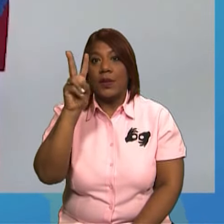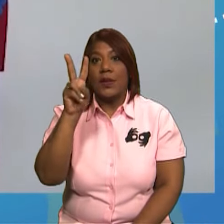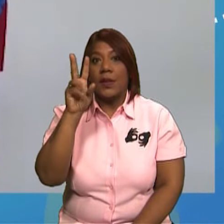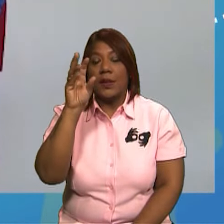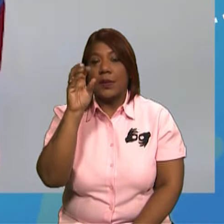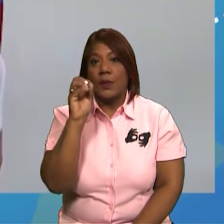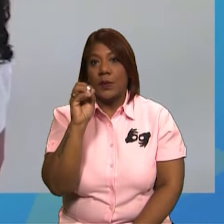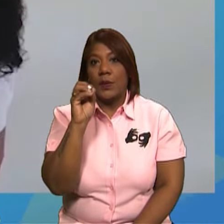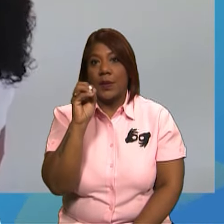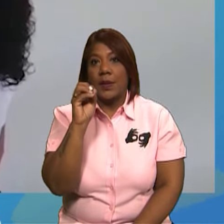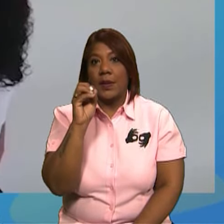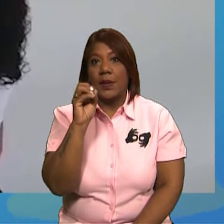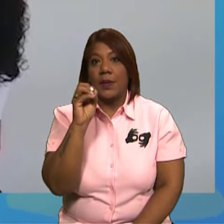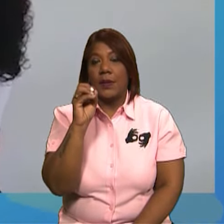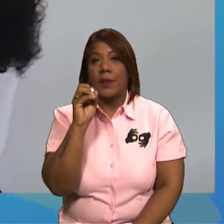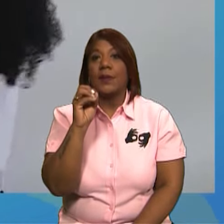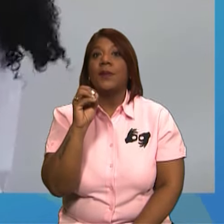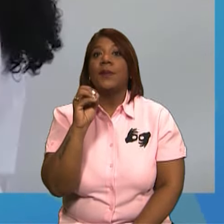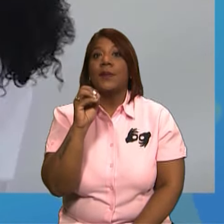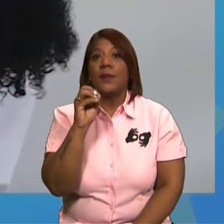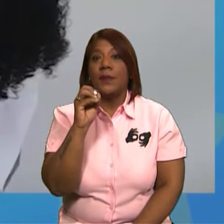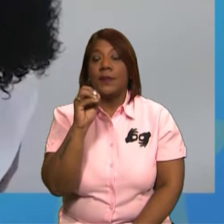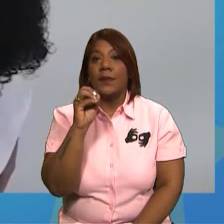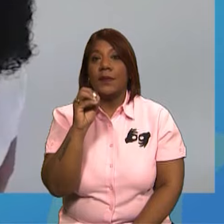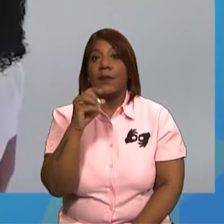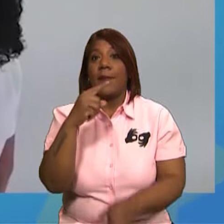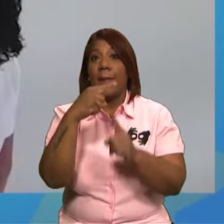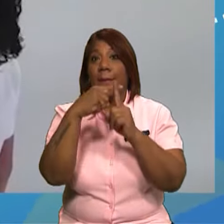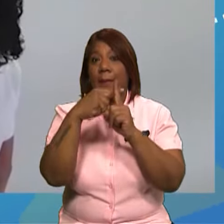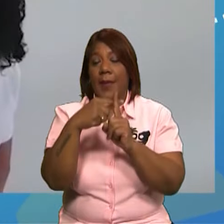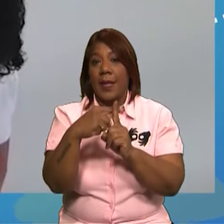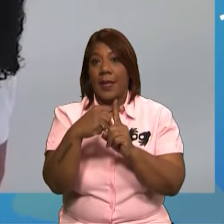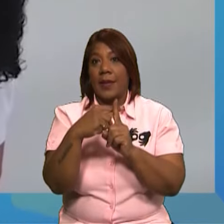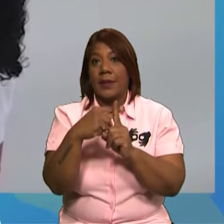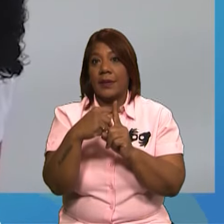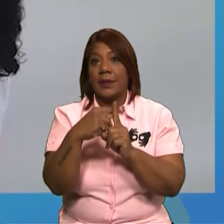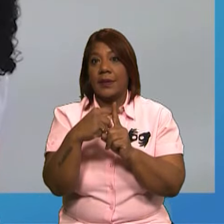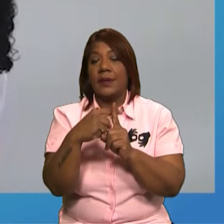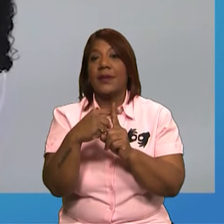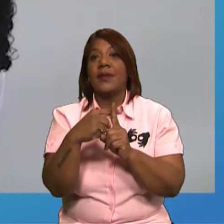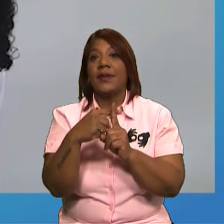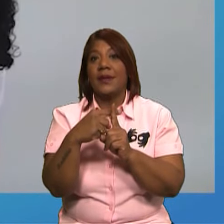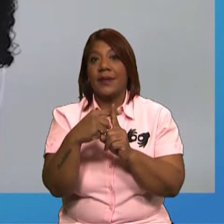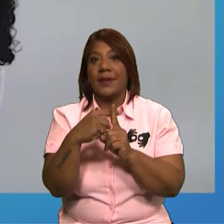56.920. Ponemos el signo de más y este nos da